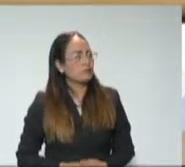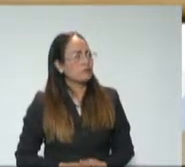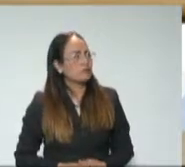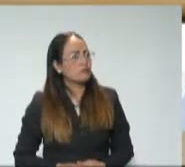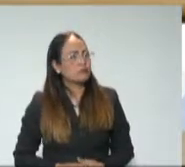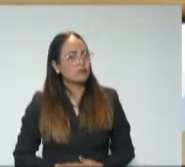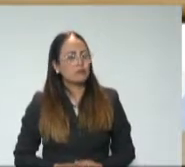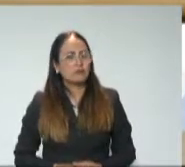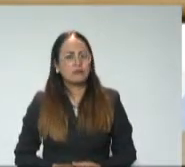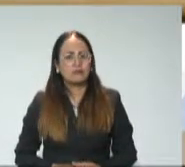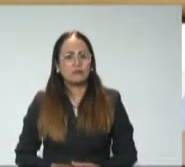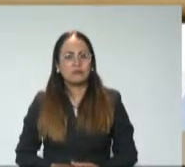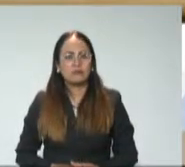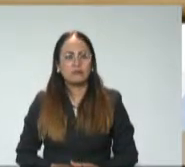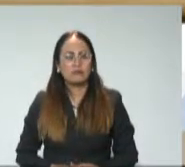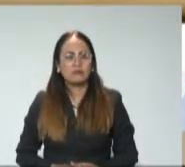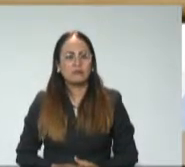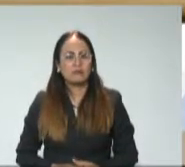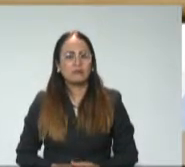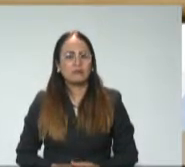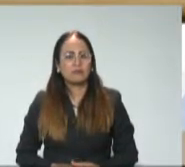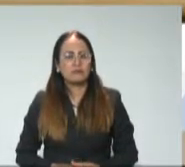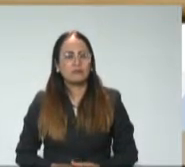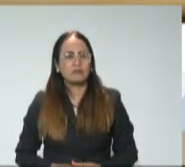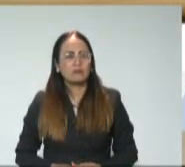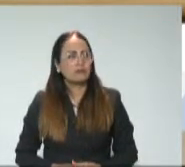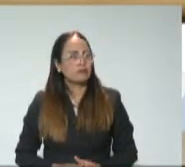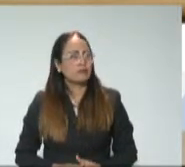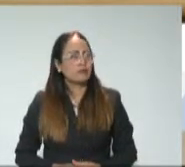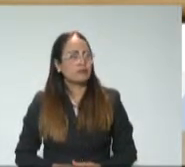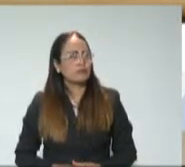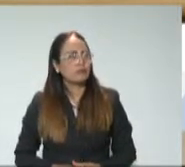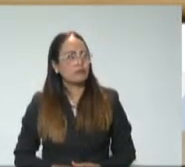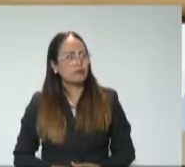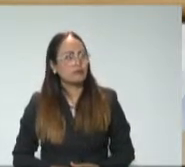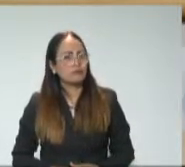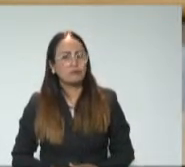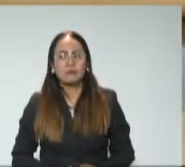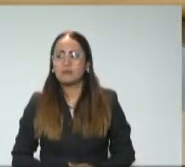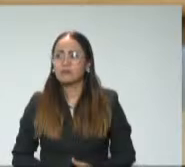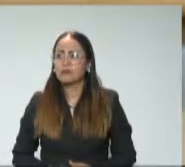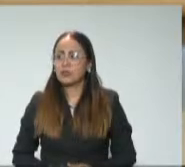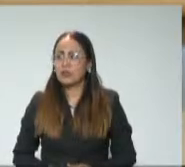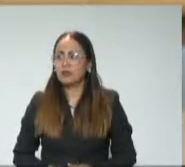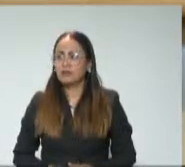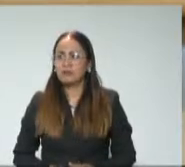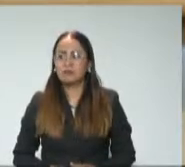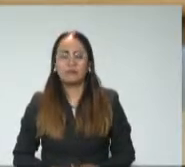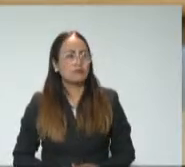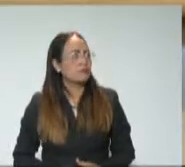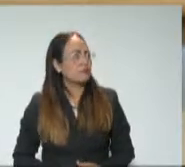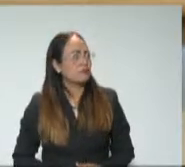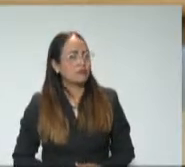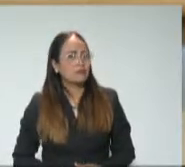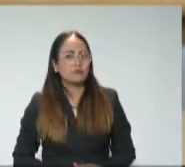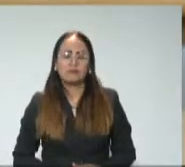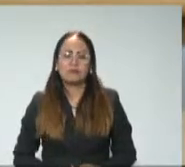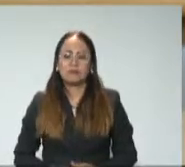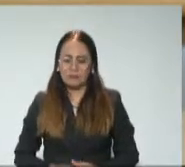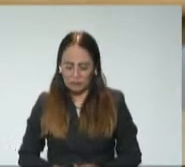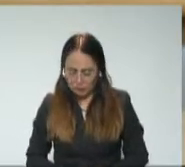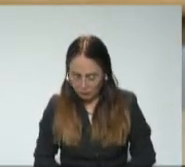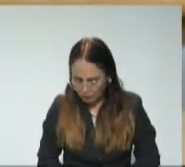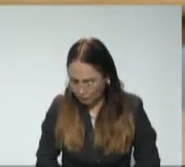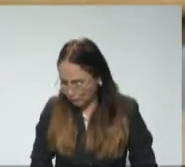INE la invitación a participar en la semana Nacional de transparencia con el tema salud pública y transparencia importancia